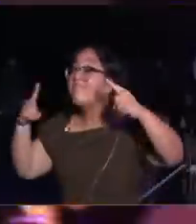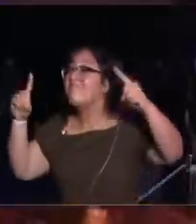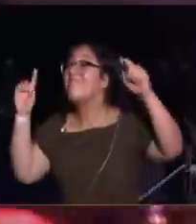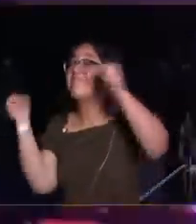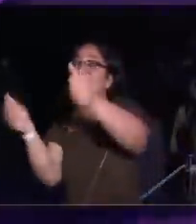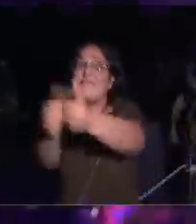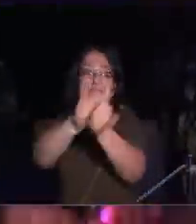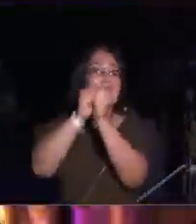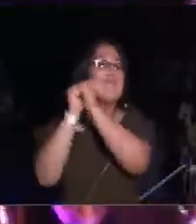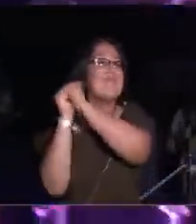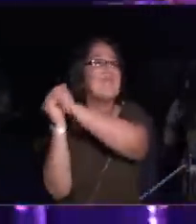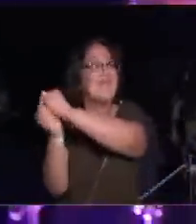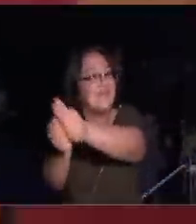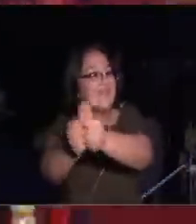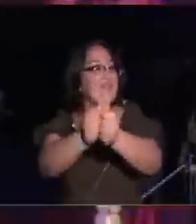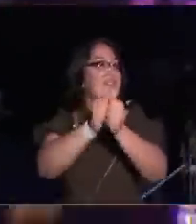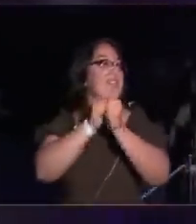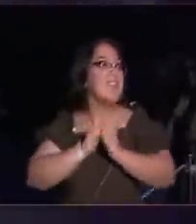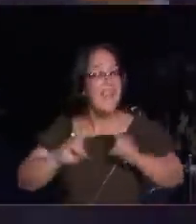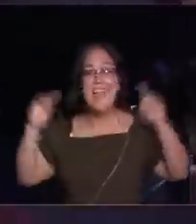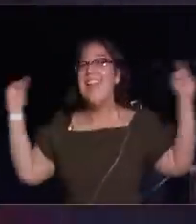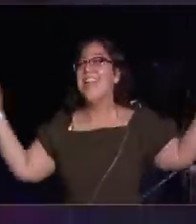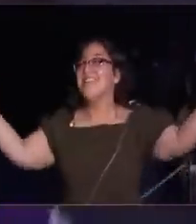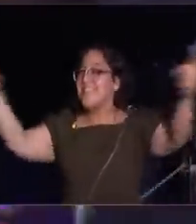Declaremos: celebra victorioso.